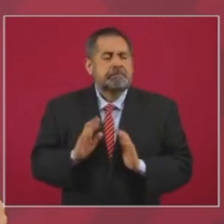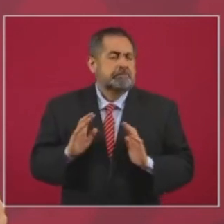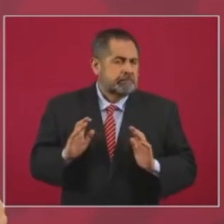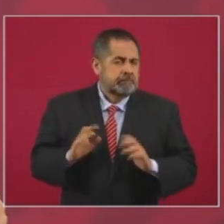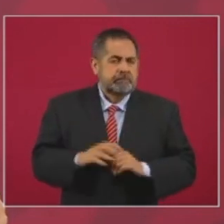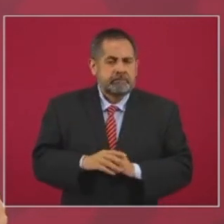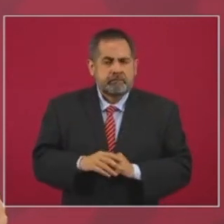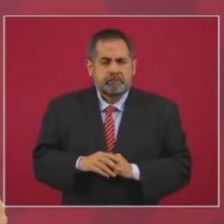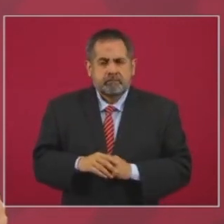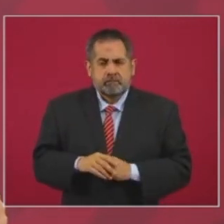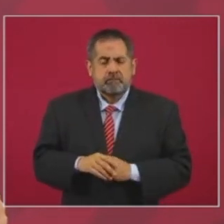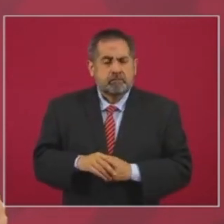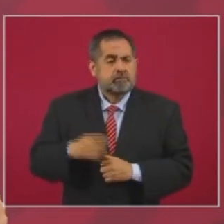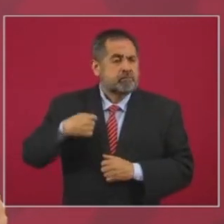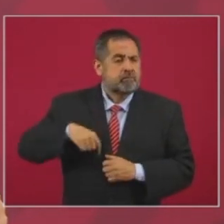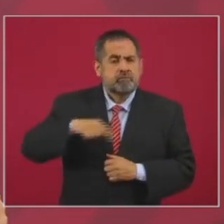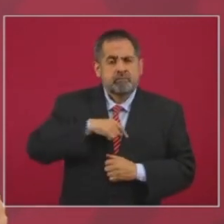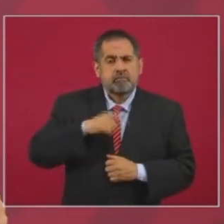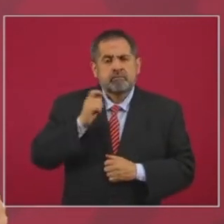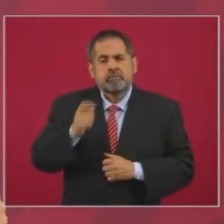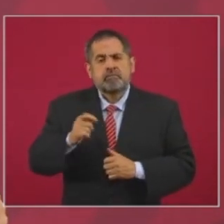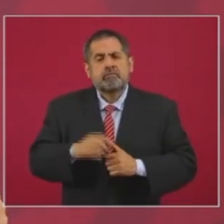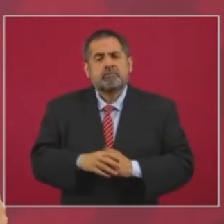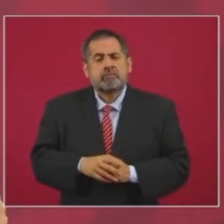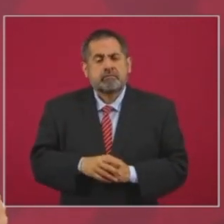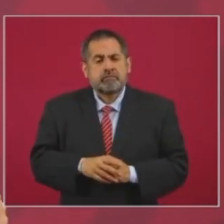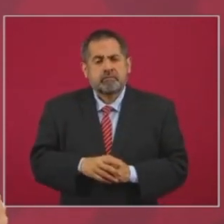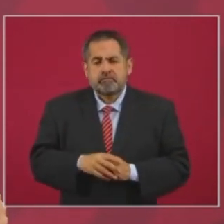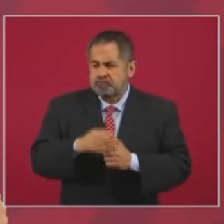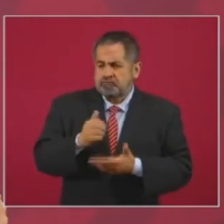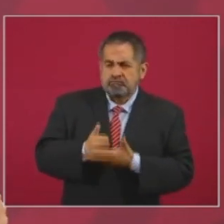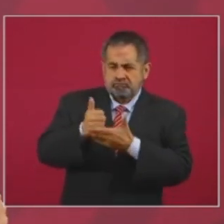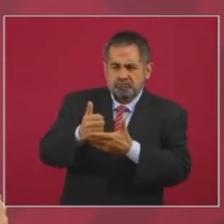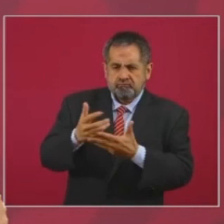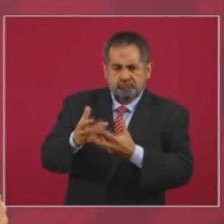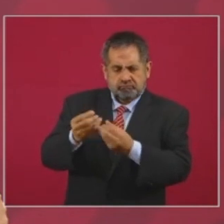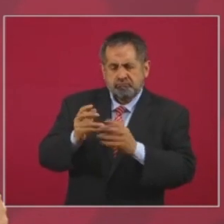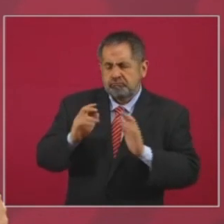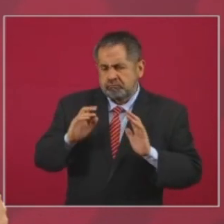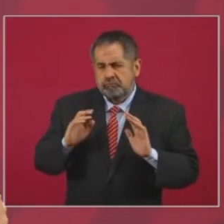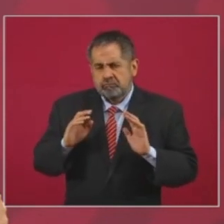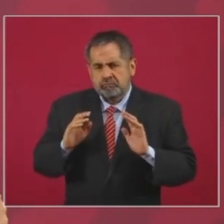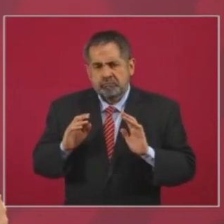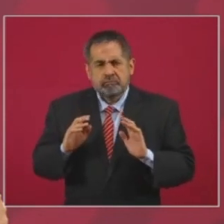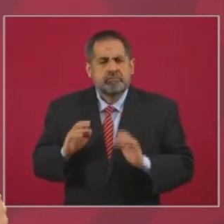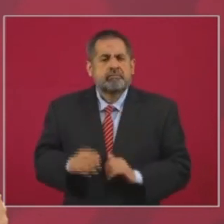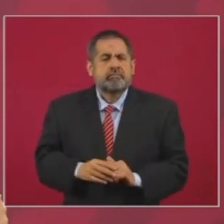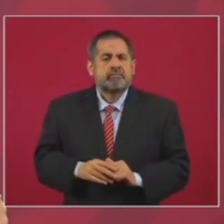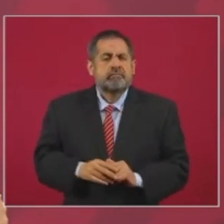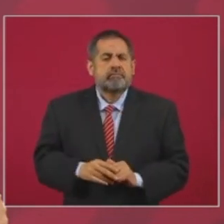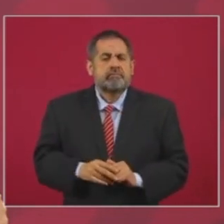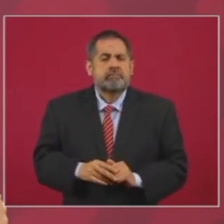Vamos nosotros a ayudar,